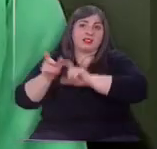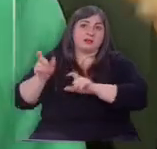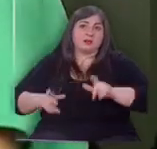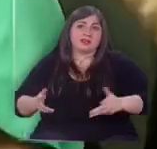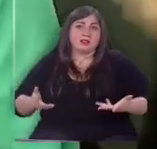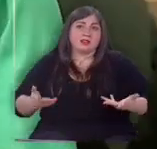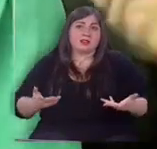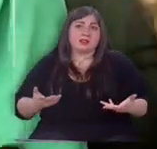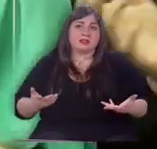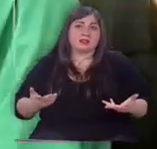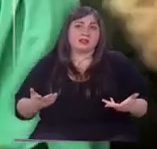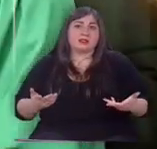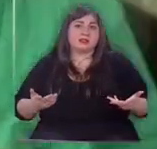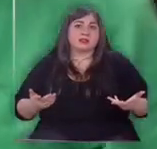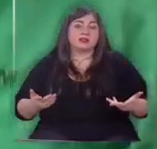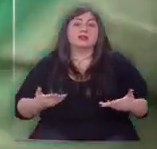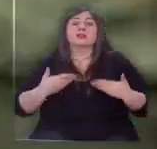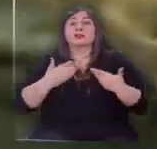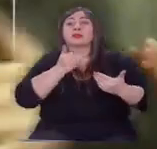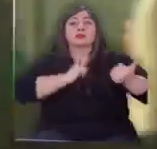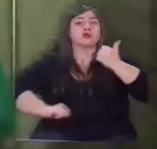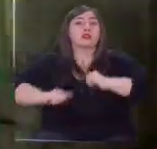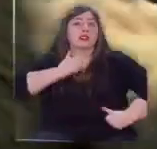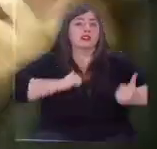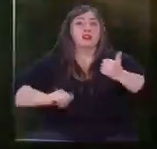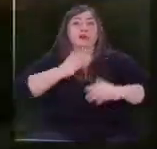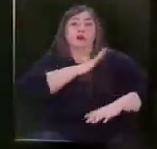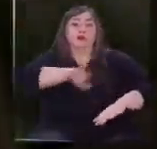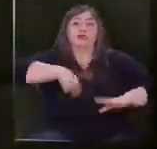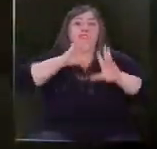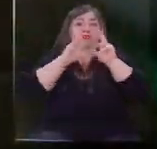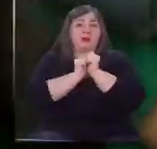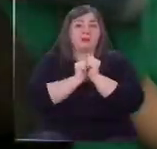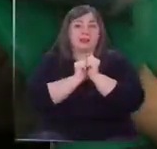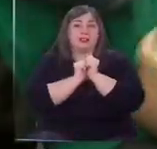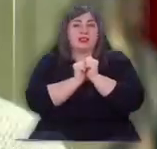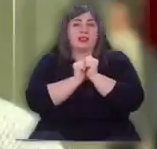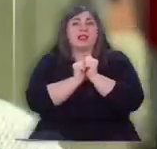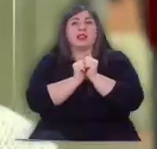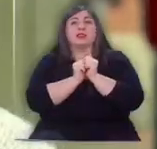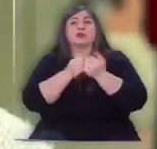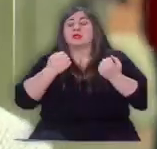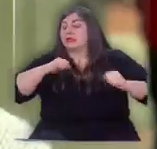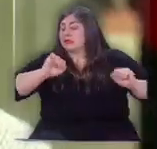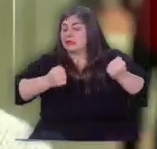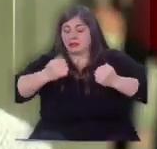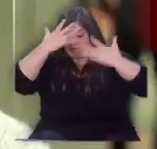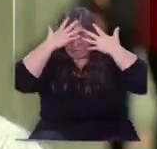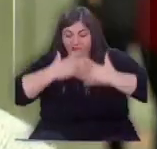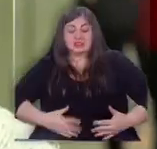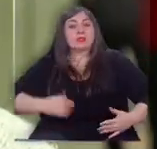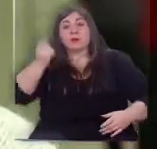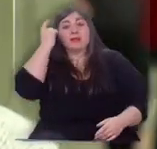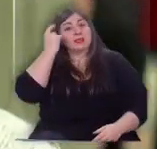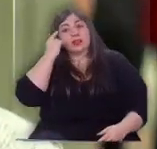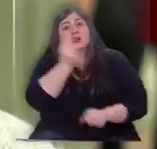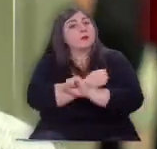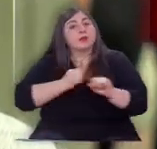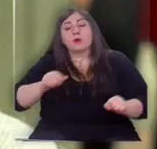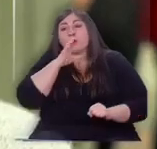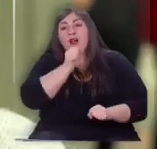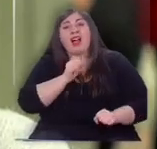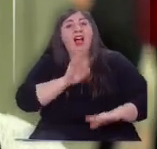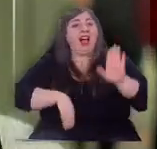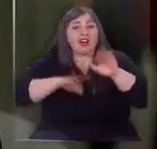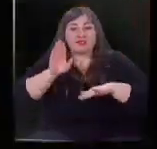ocasiones, y sufriendo mucho por nuestras familias. Es un estrés físico y mental que es que no podemos soportar y muchas veces se nota y hace